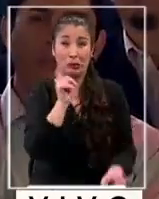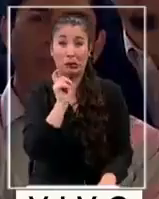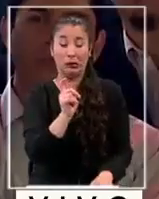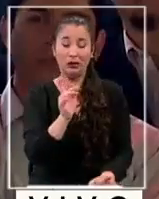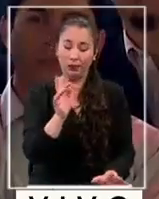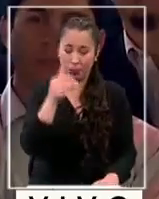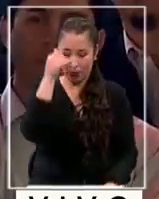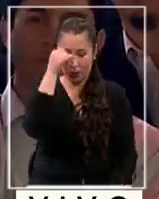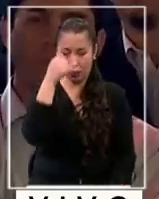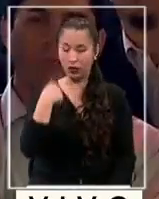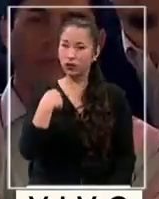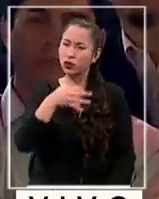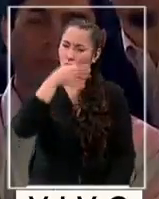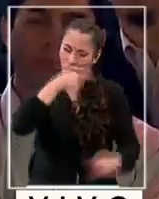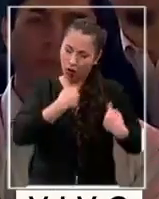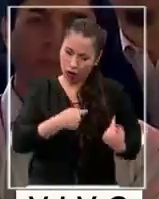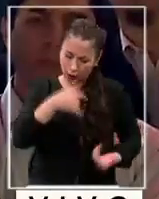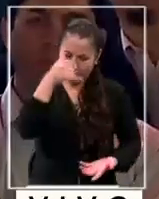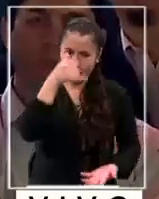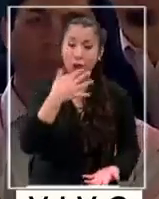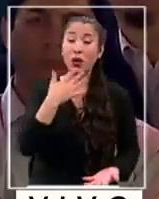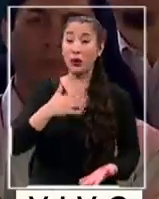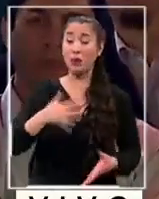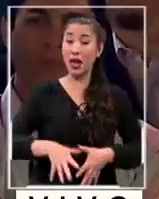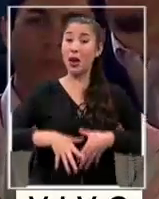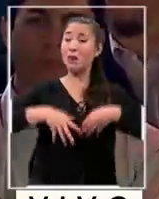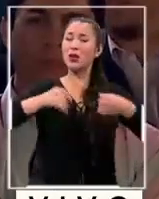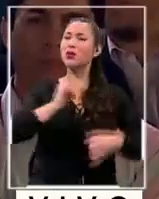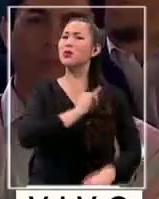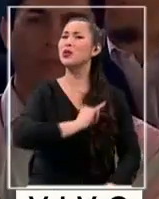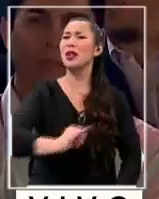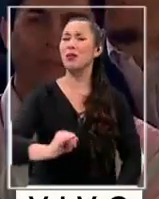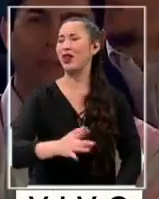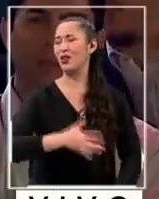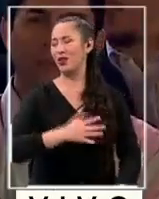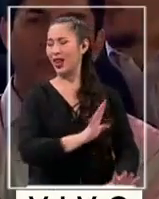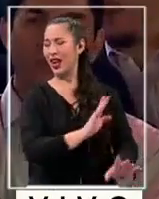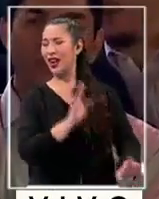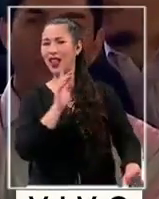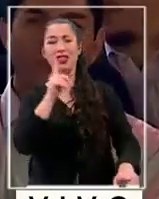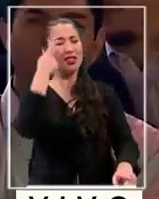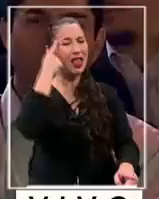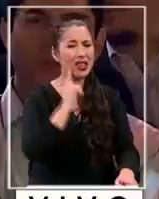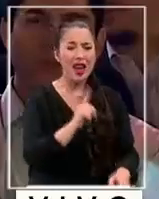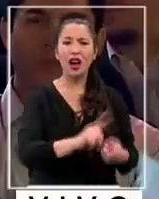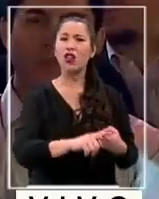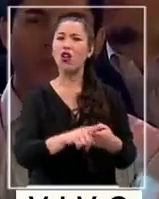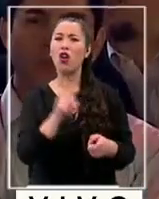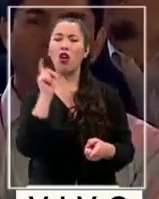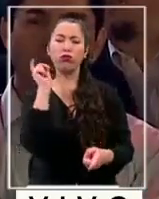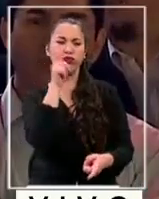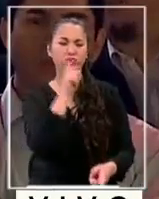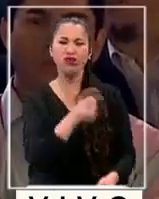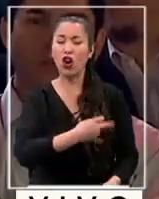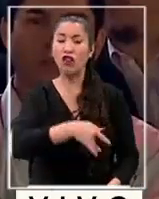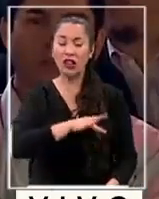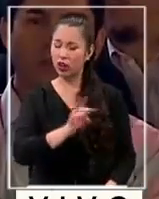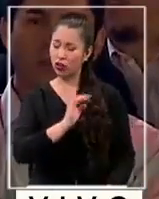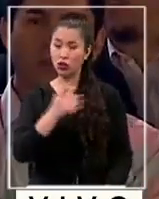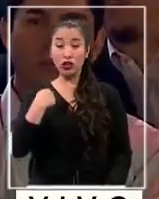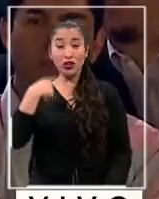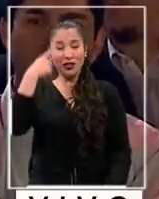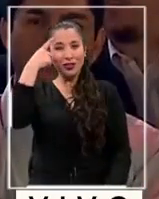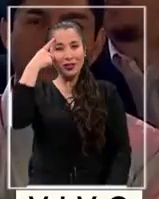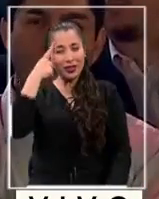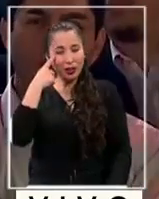corazón, porque mi espíritu siempre ha estado lejos de dañar o ofender a alguien. Solo jugármelas porque creo ser una